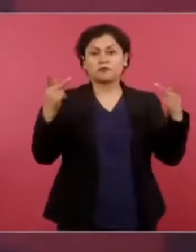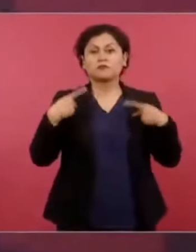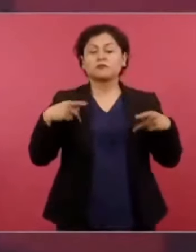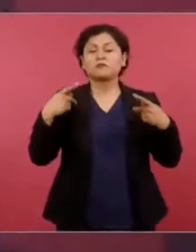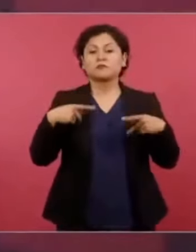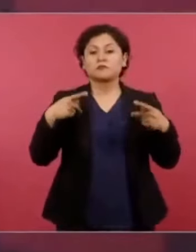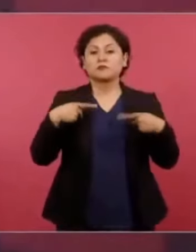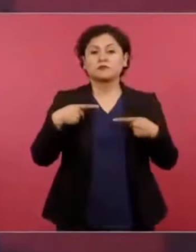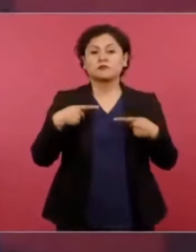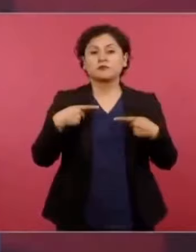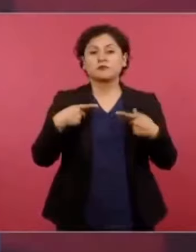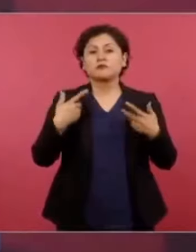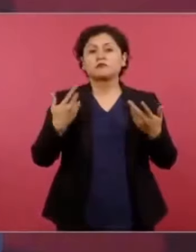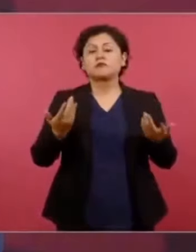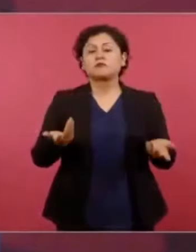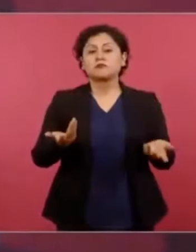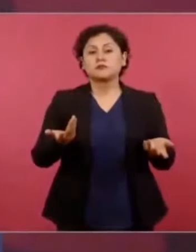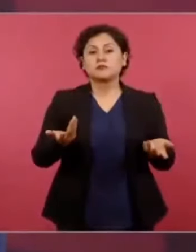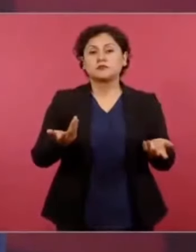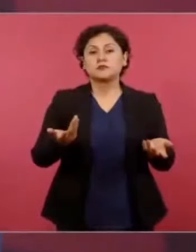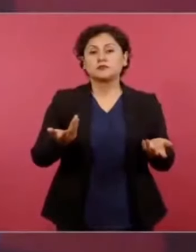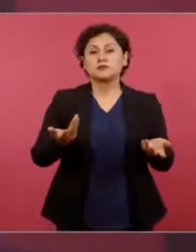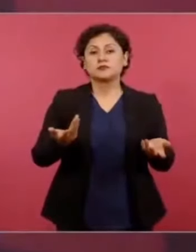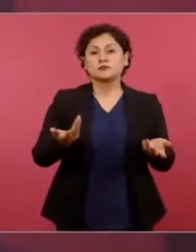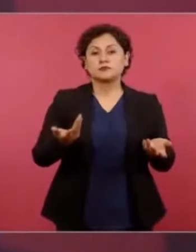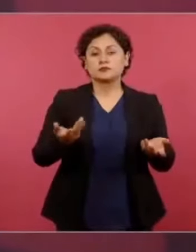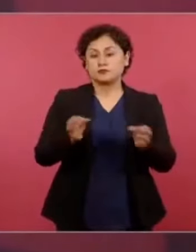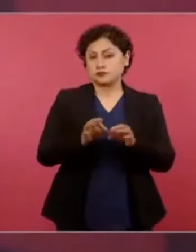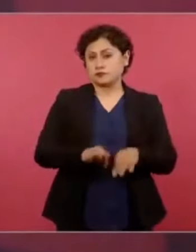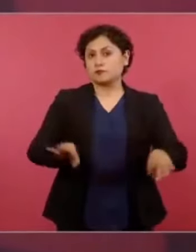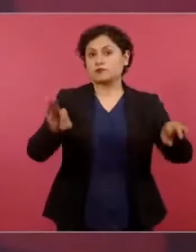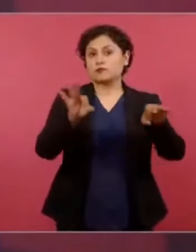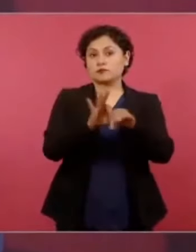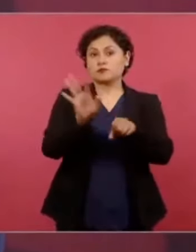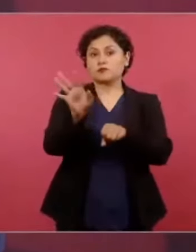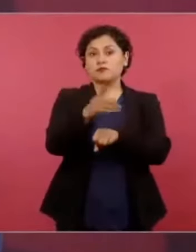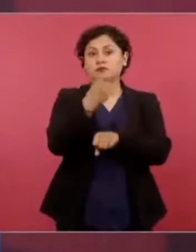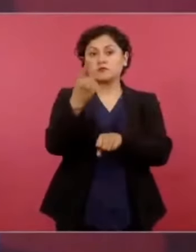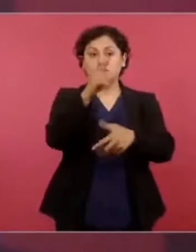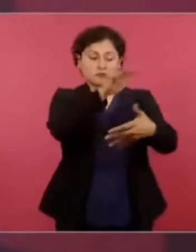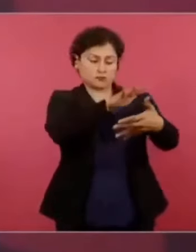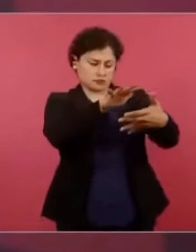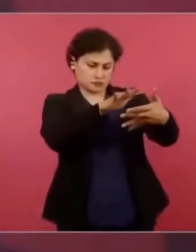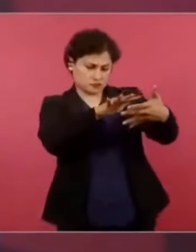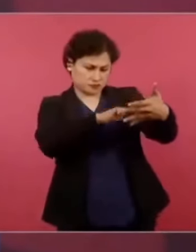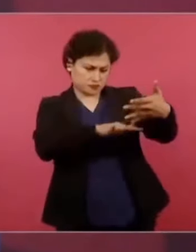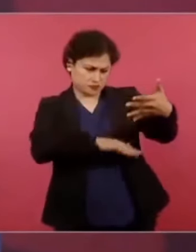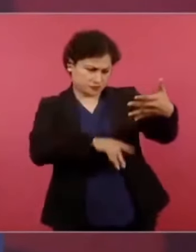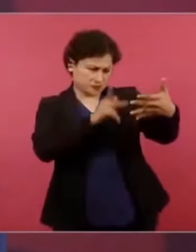todos porque pues son asuntos técnicos